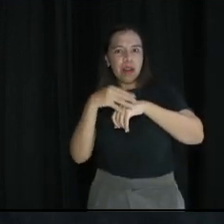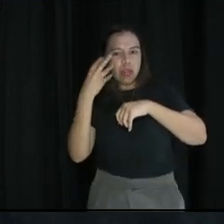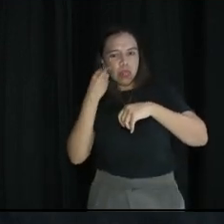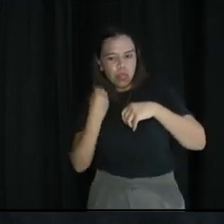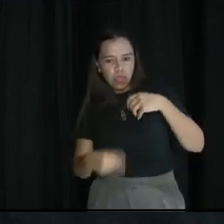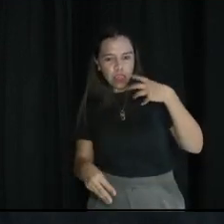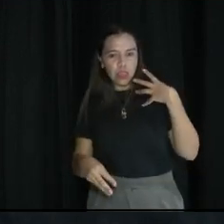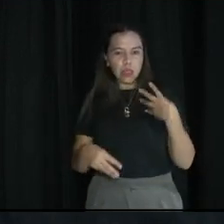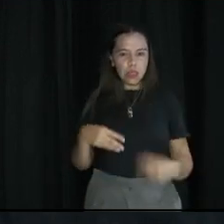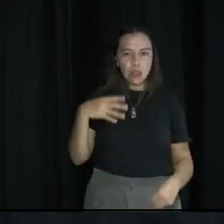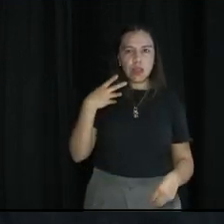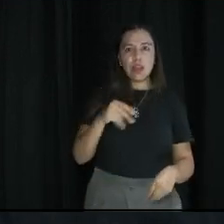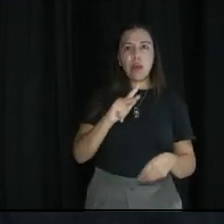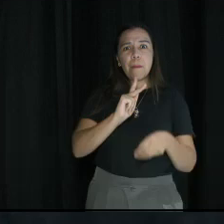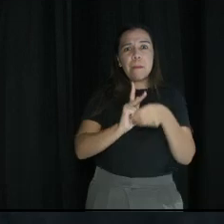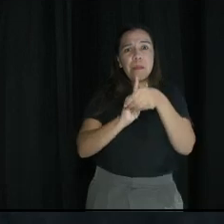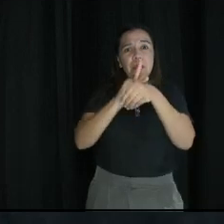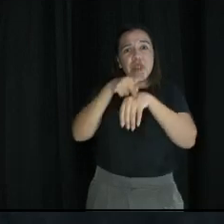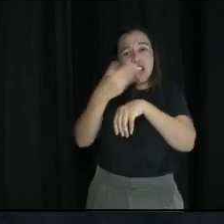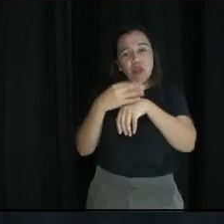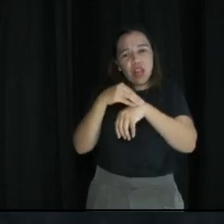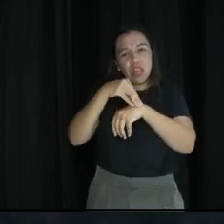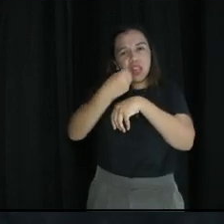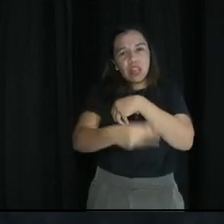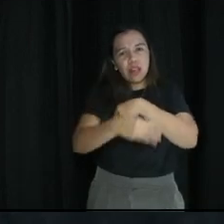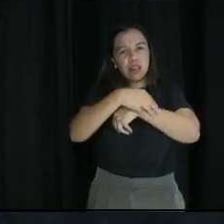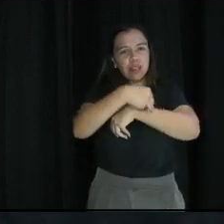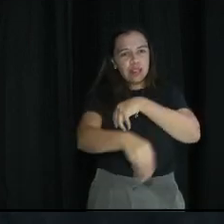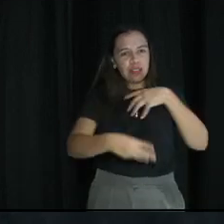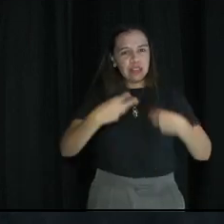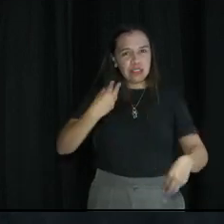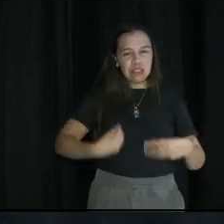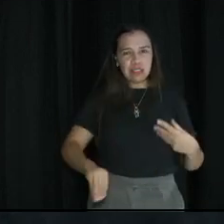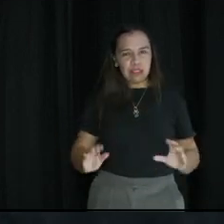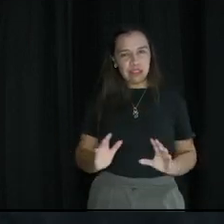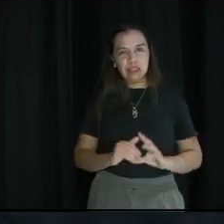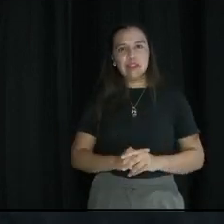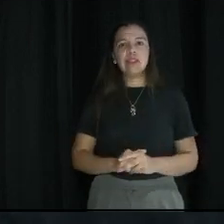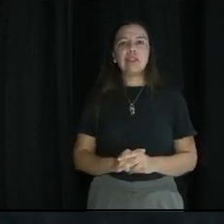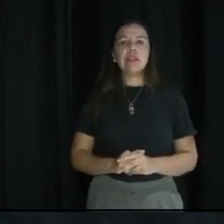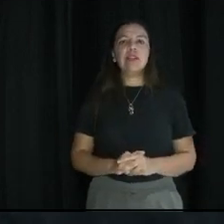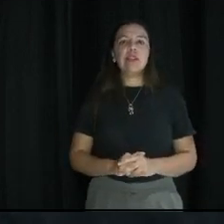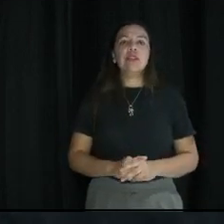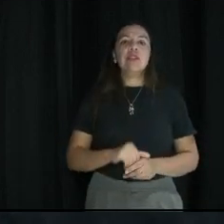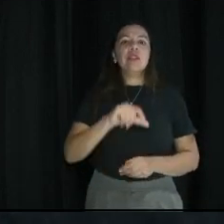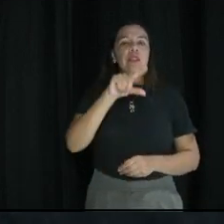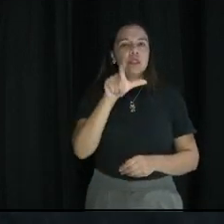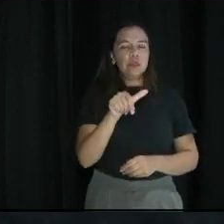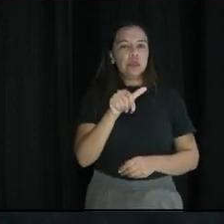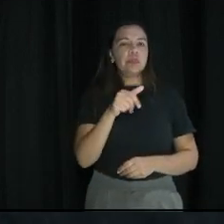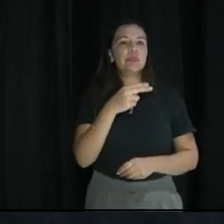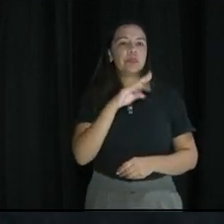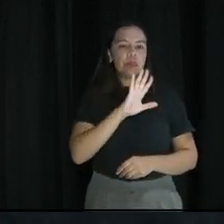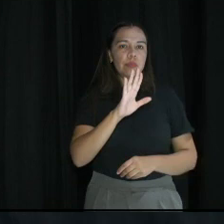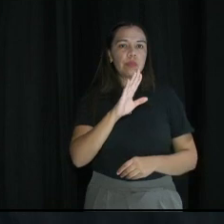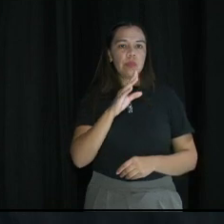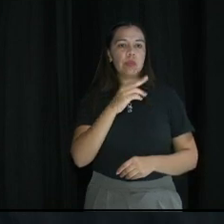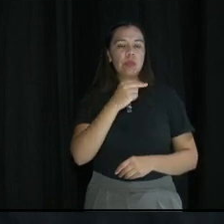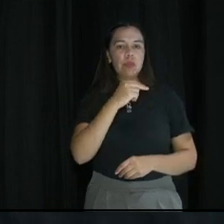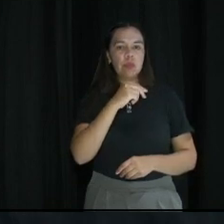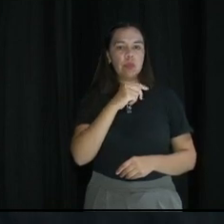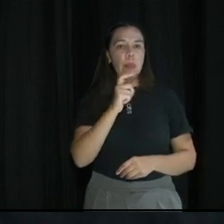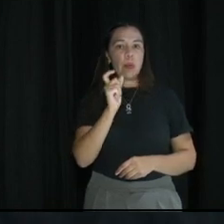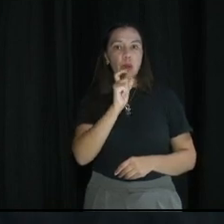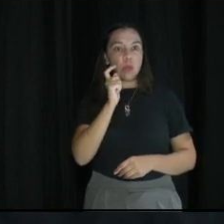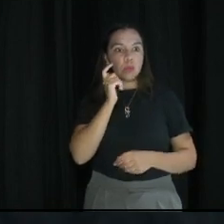piel. Bueno, esto pues no era todo, ¿no? Ya nosotros, desde el primer